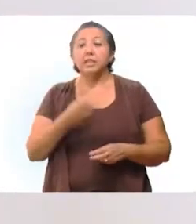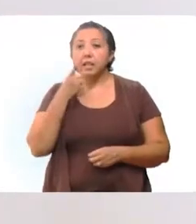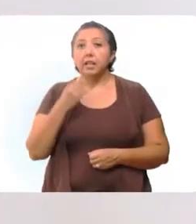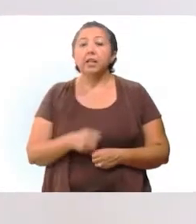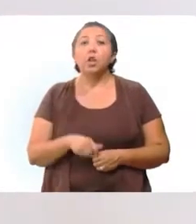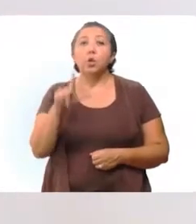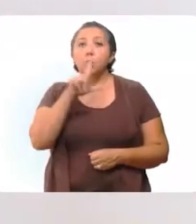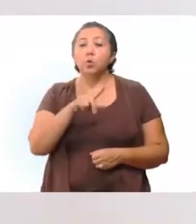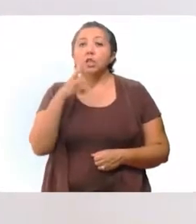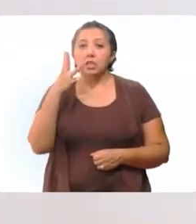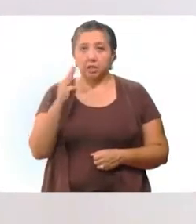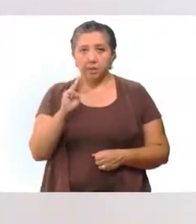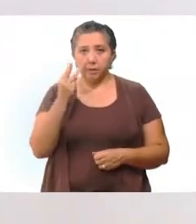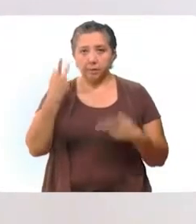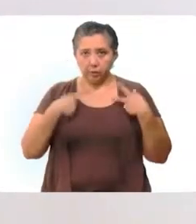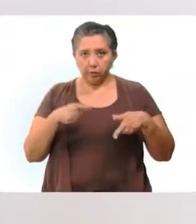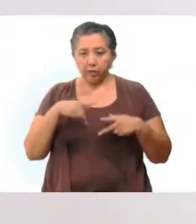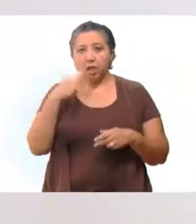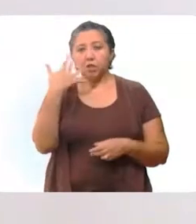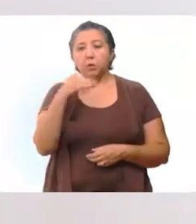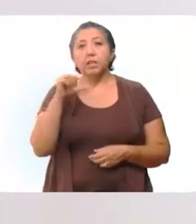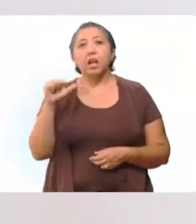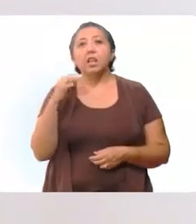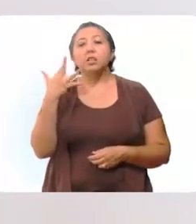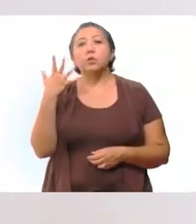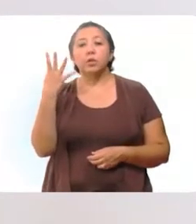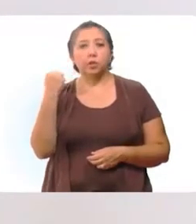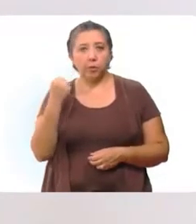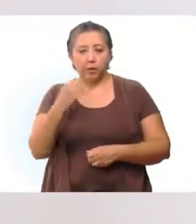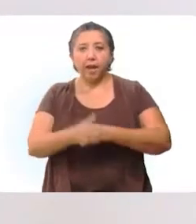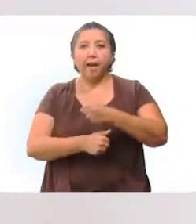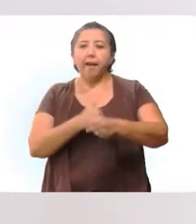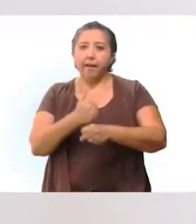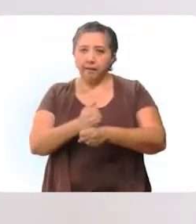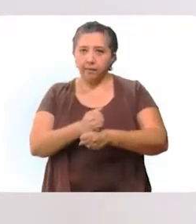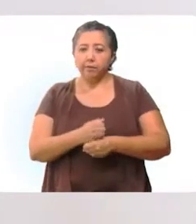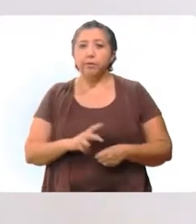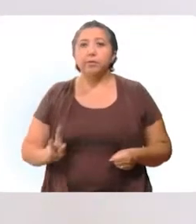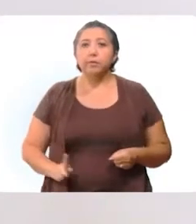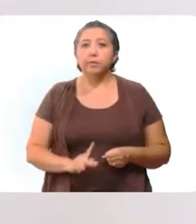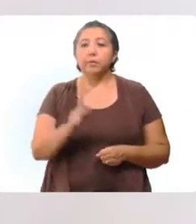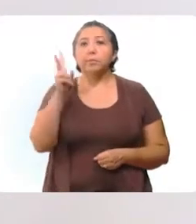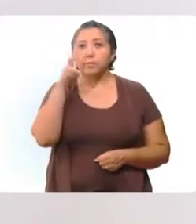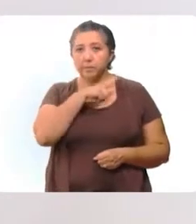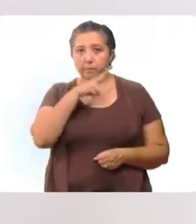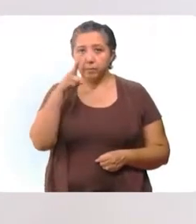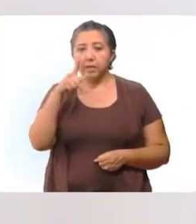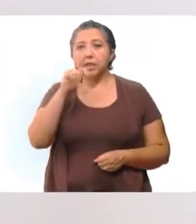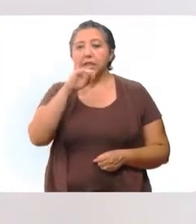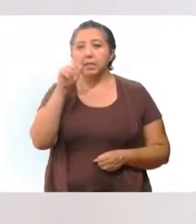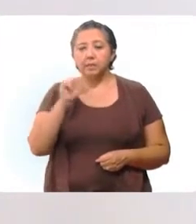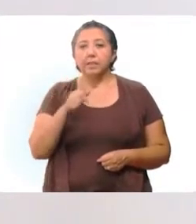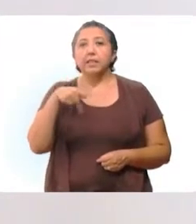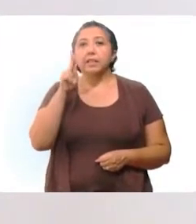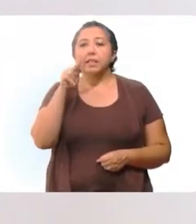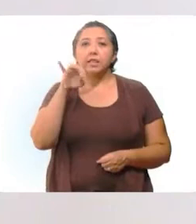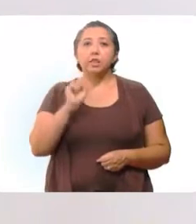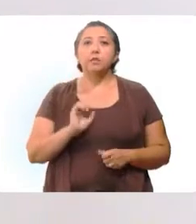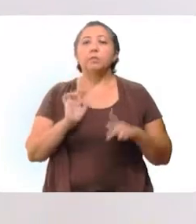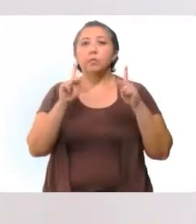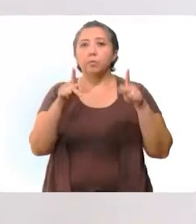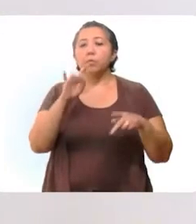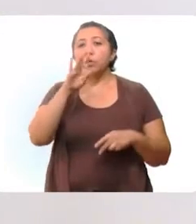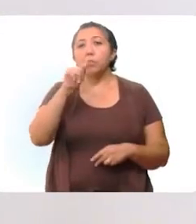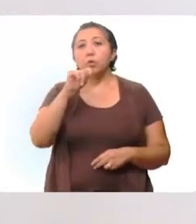a partir del lunes 3 de mayo en personas de 50 a 59 años de edad en los municipios de Valladolid, Tizimín, Canacín,